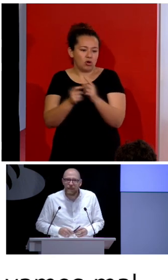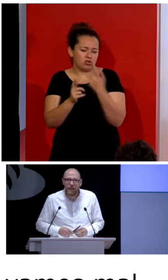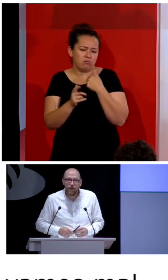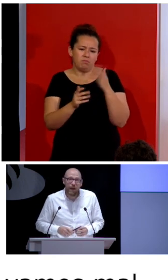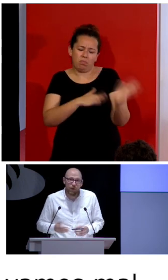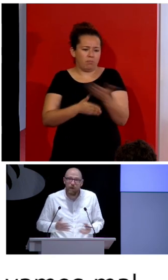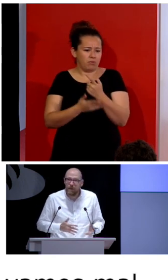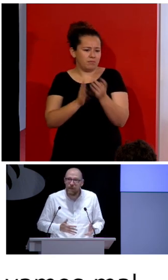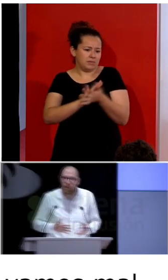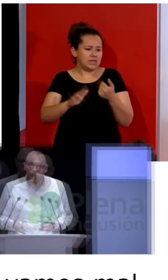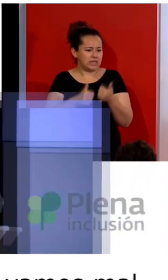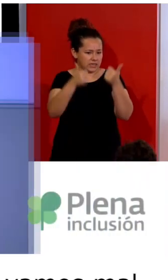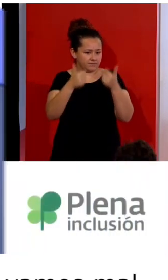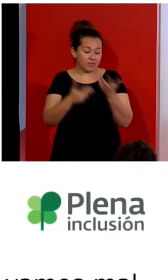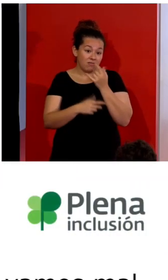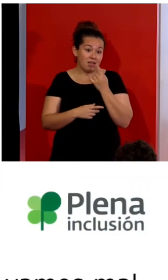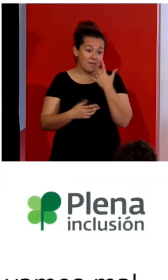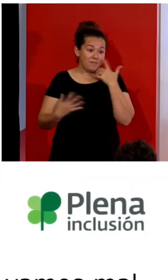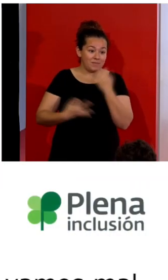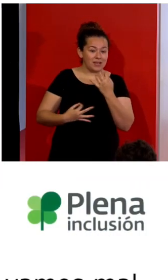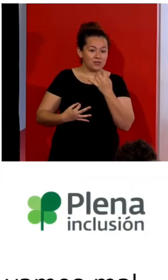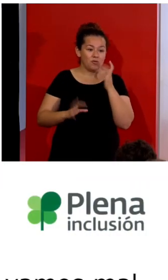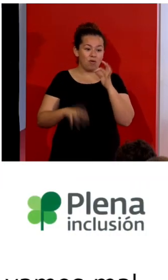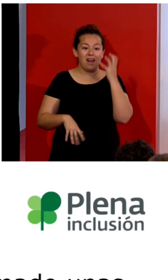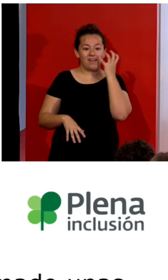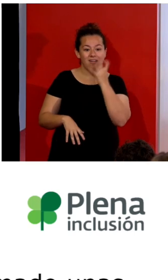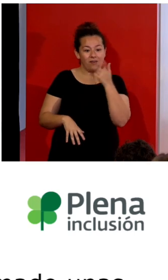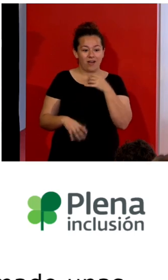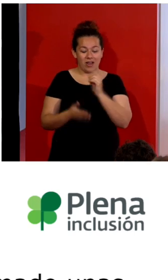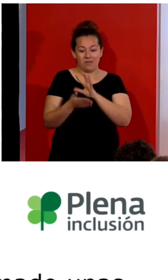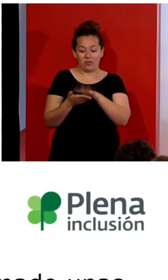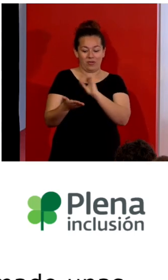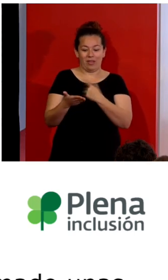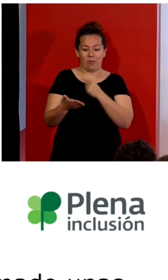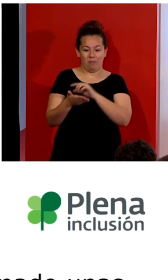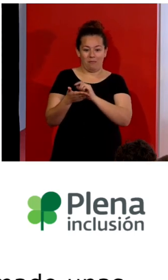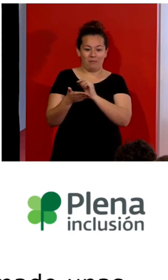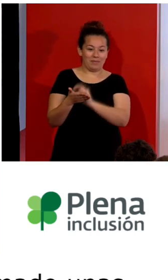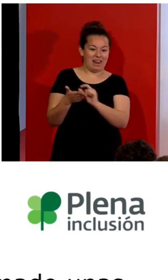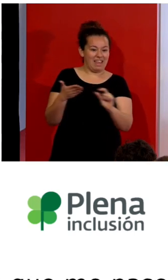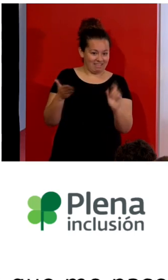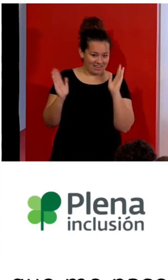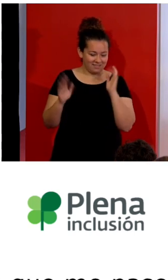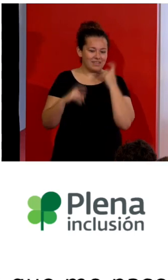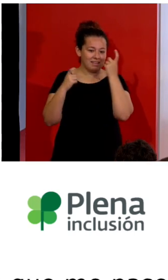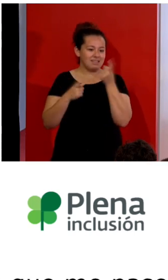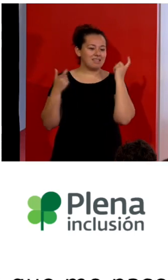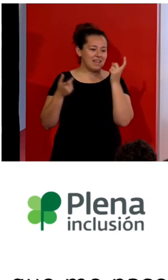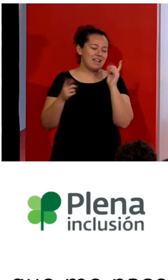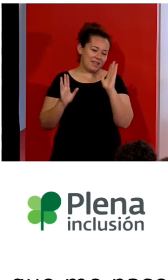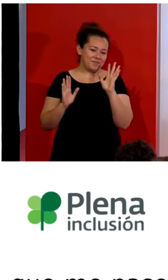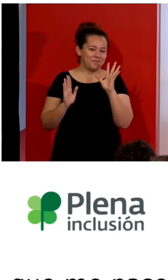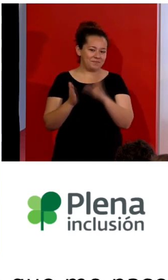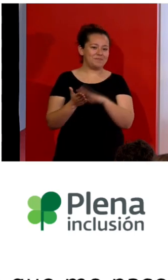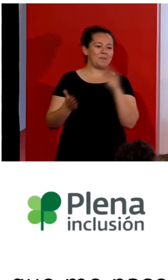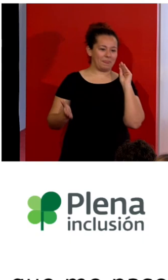por escrito y ahora corro el riesgo de que me pase como al presidente Rajoy, que no entienda mi propia letra, pero quiero decir, intentaré salir del